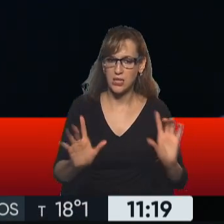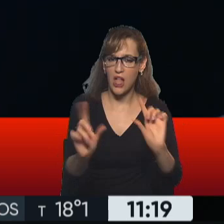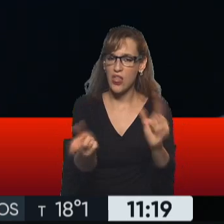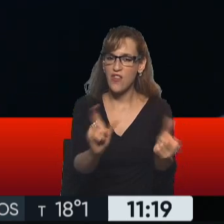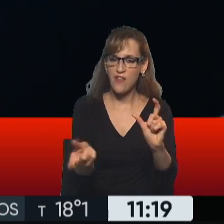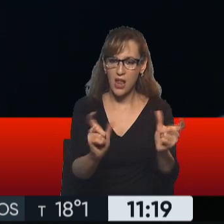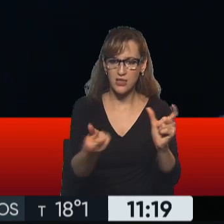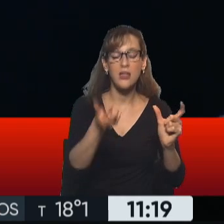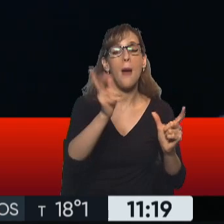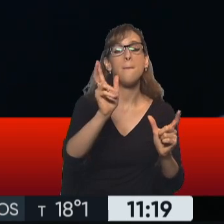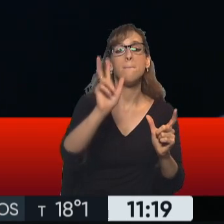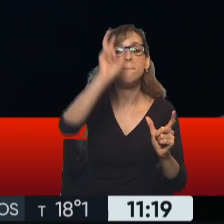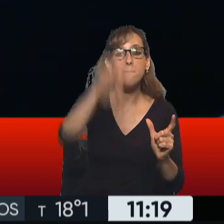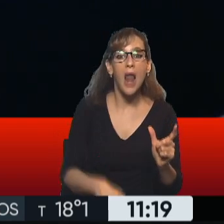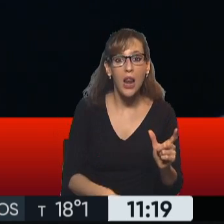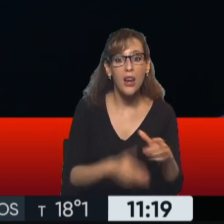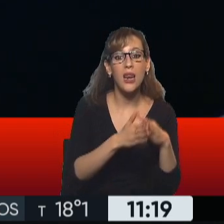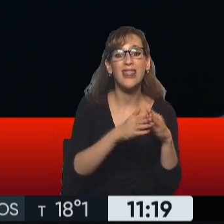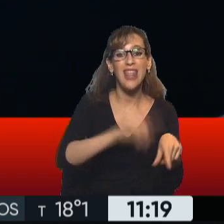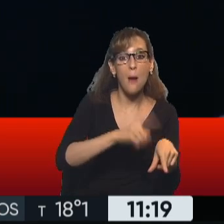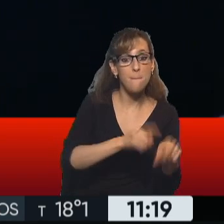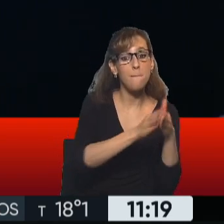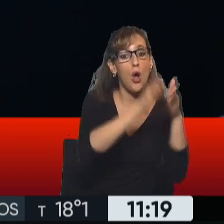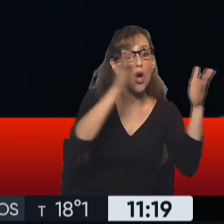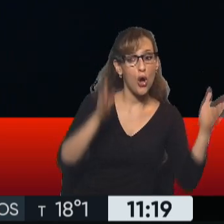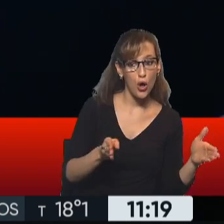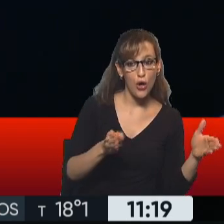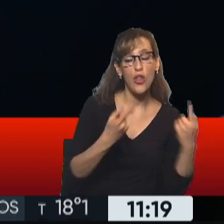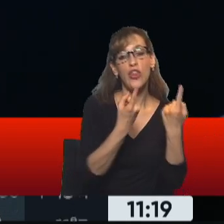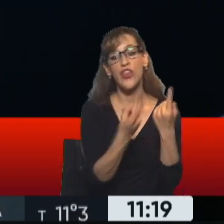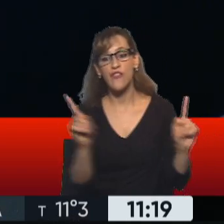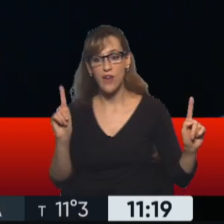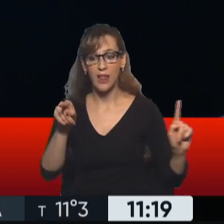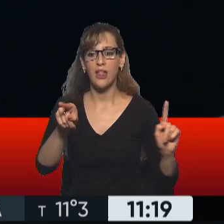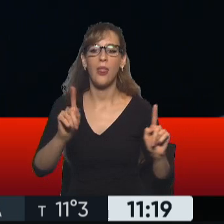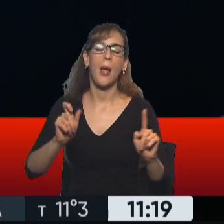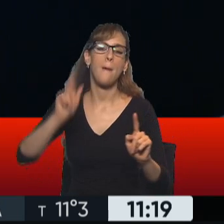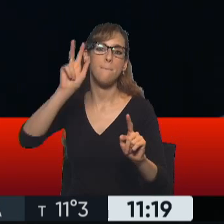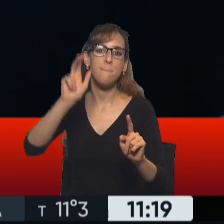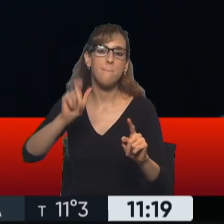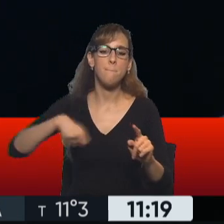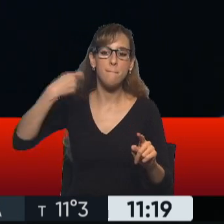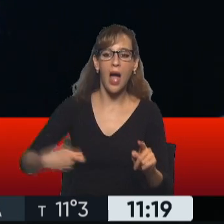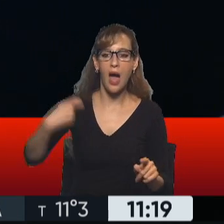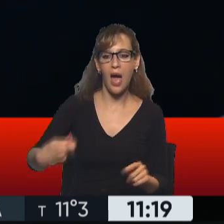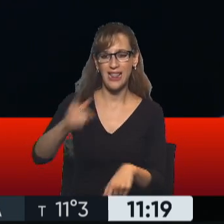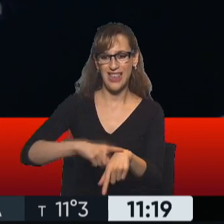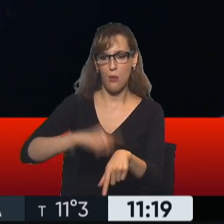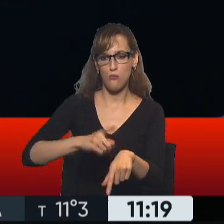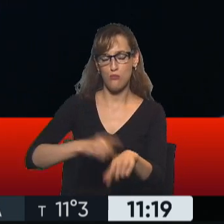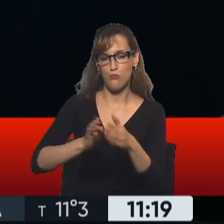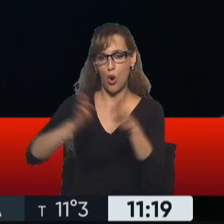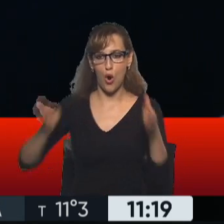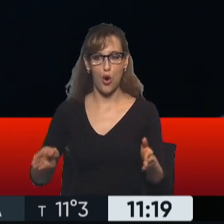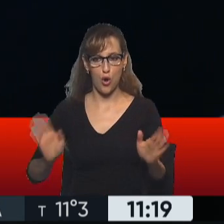de periodo en el que se pagan las deudas que se toman en cierto programa. Esto igual que el programa anterior, dura